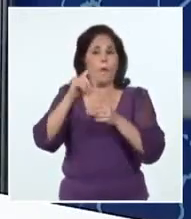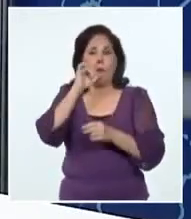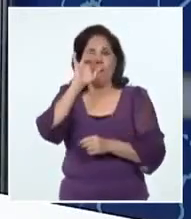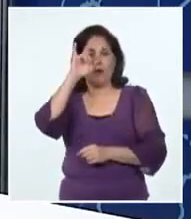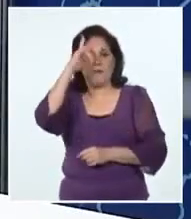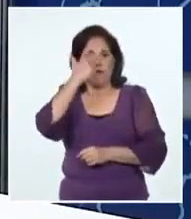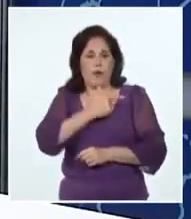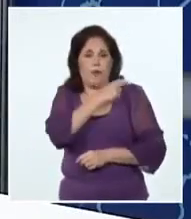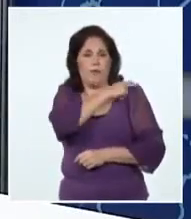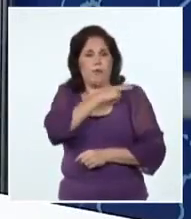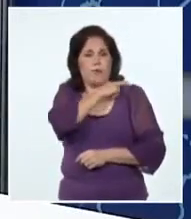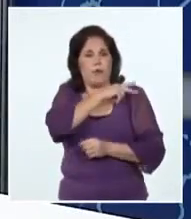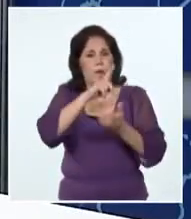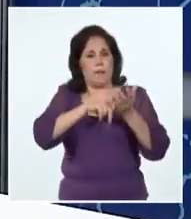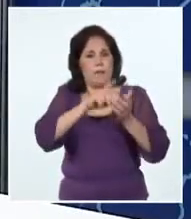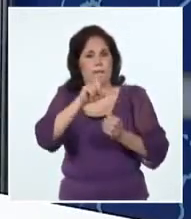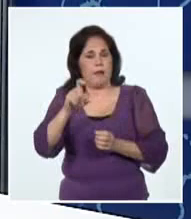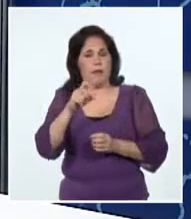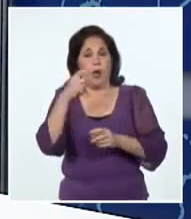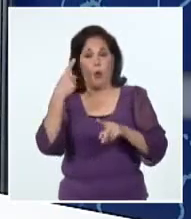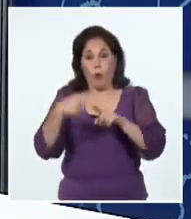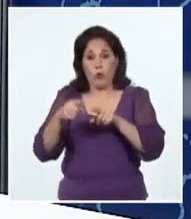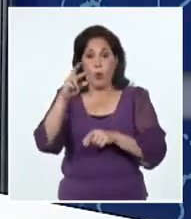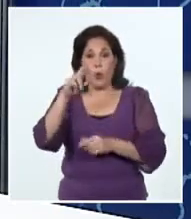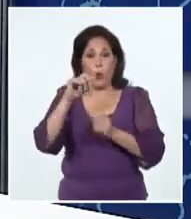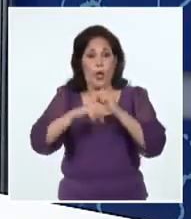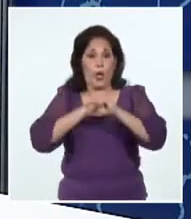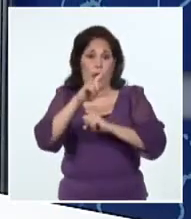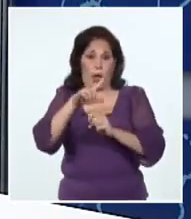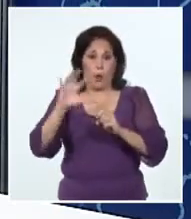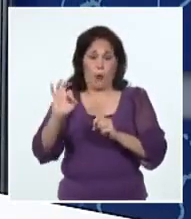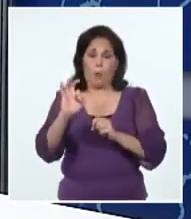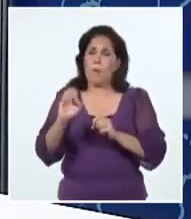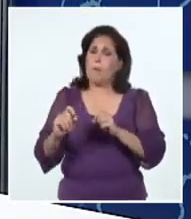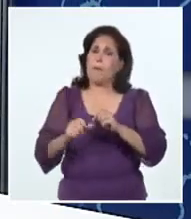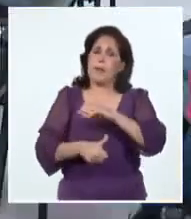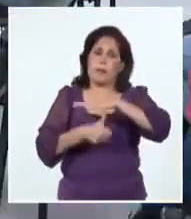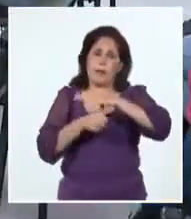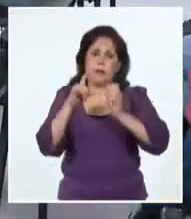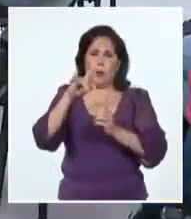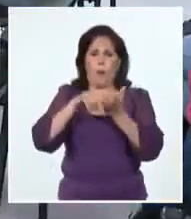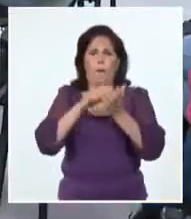del Comité Central del Partido, y Ricardo Ronquillo Bello, presidente de la UPEC.